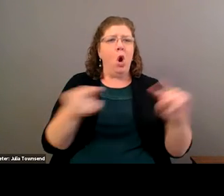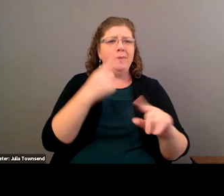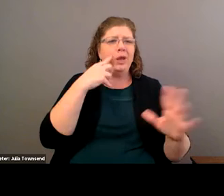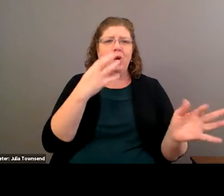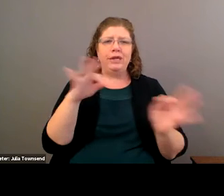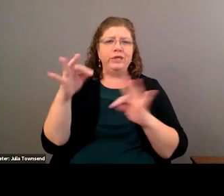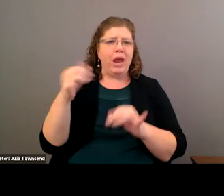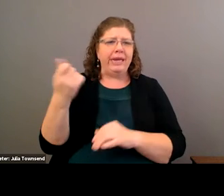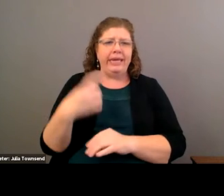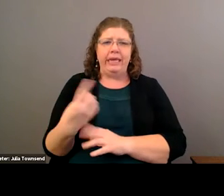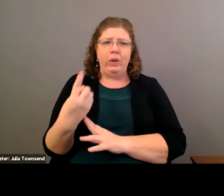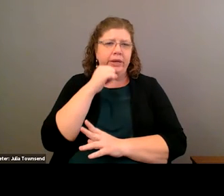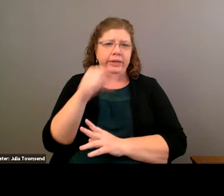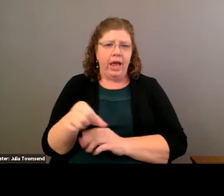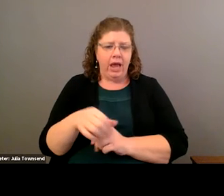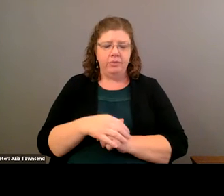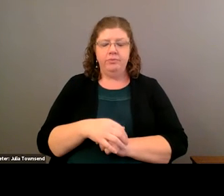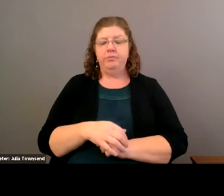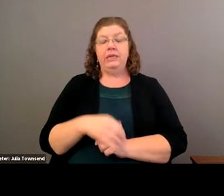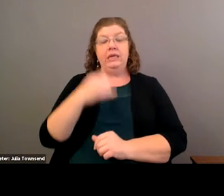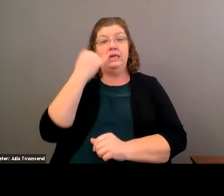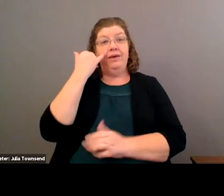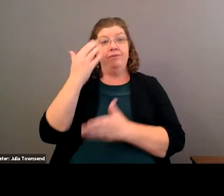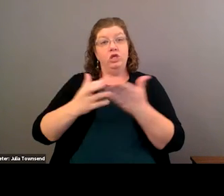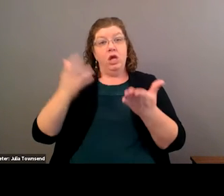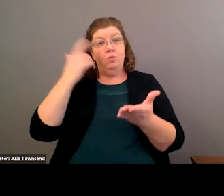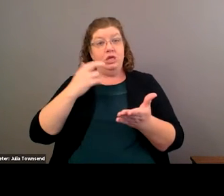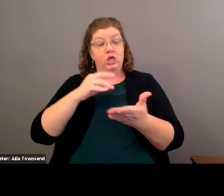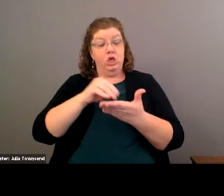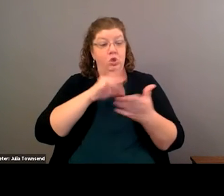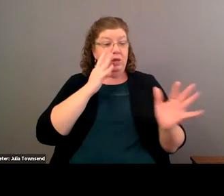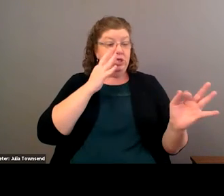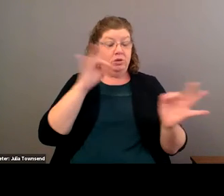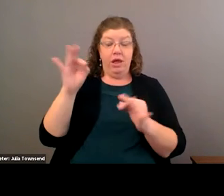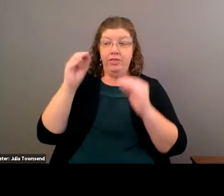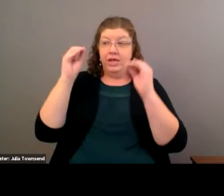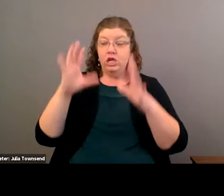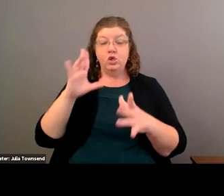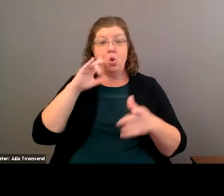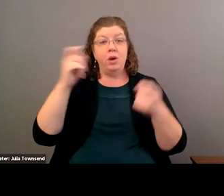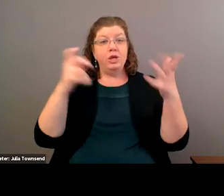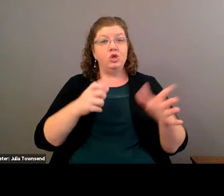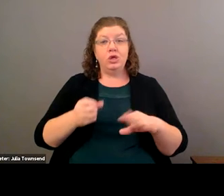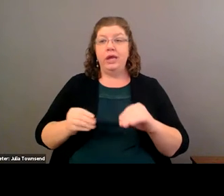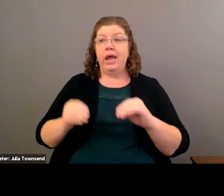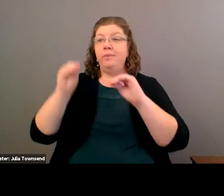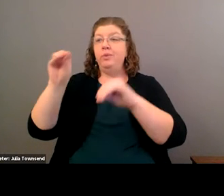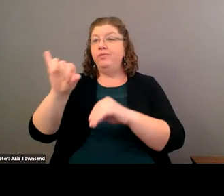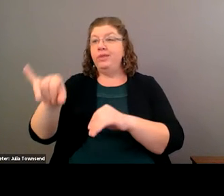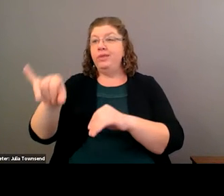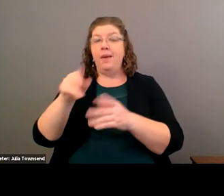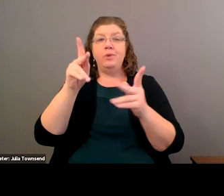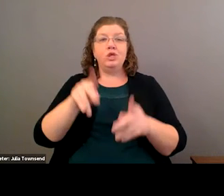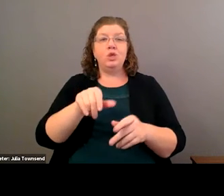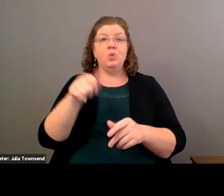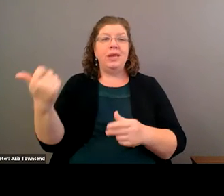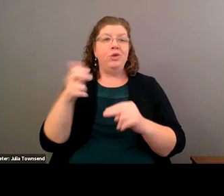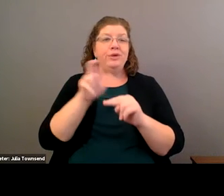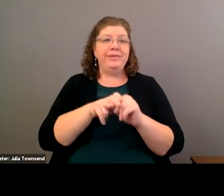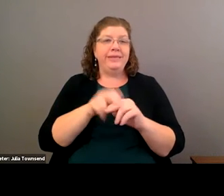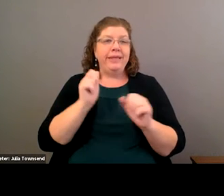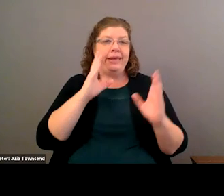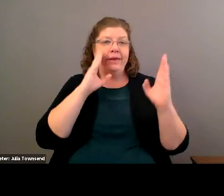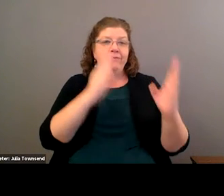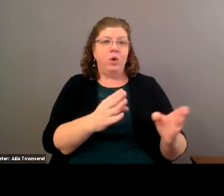le está viendo alguna parte de su brasier. Y si un estudiante se ve distraído, el maestro puede remover a ese estudiante